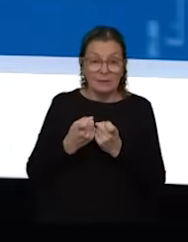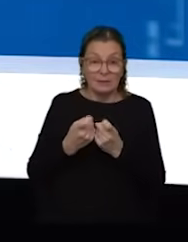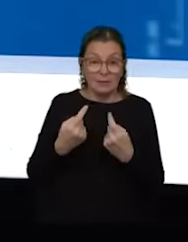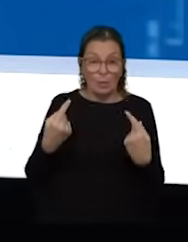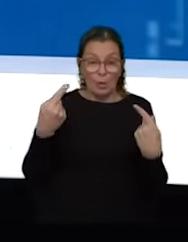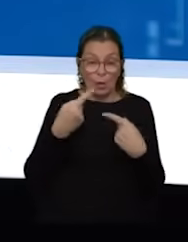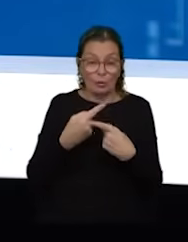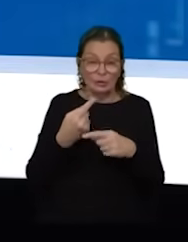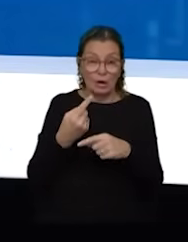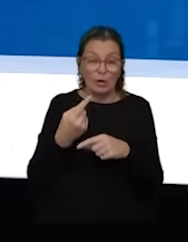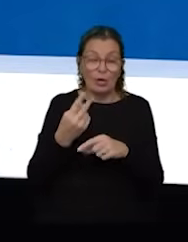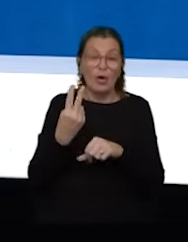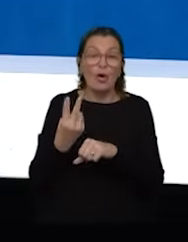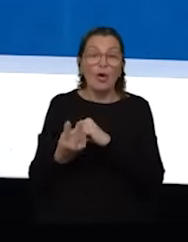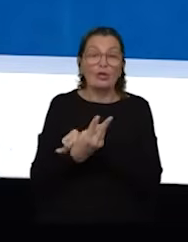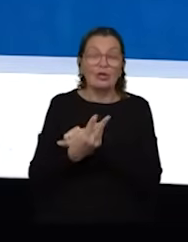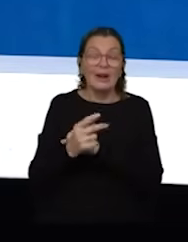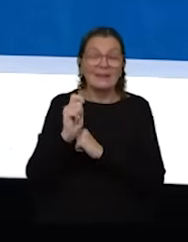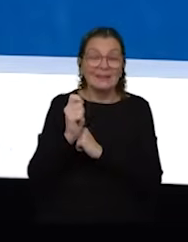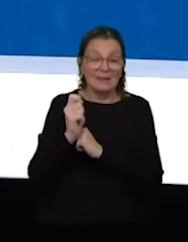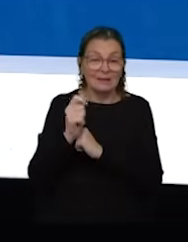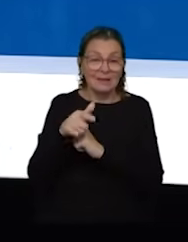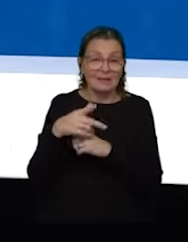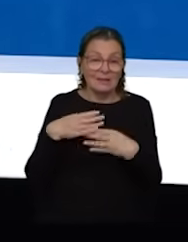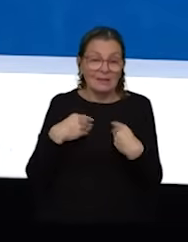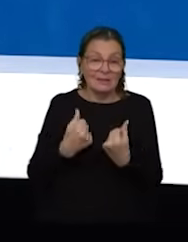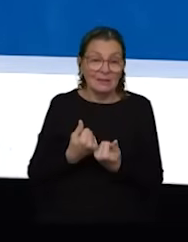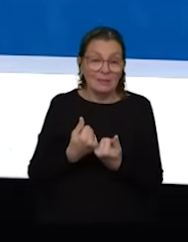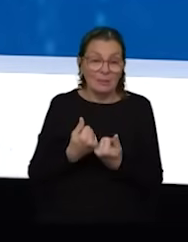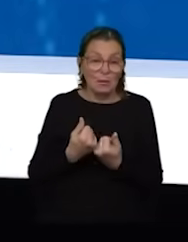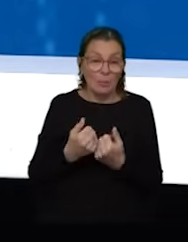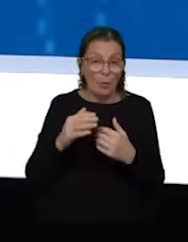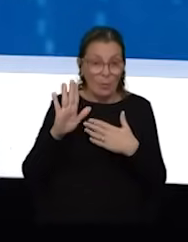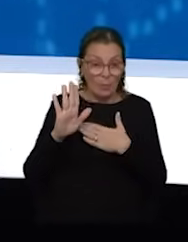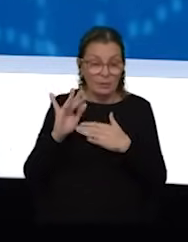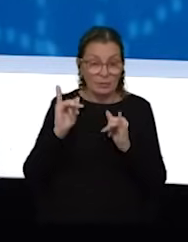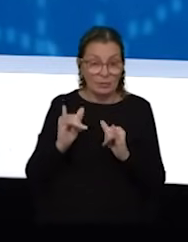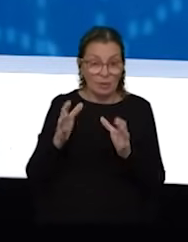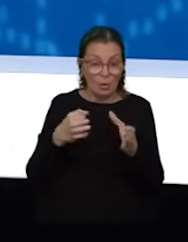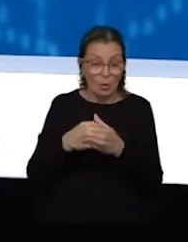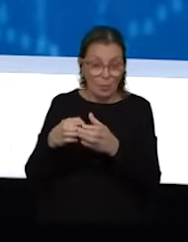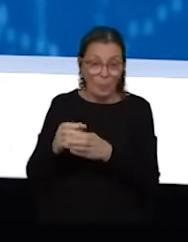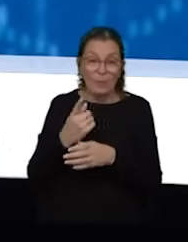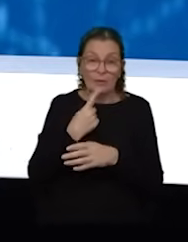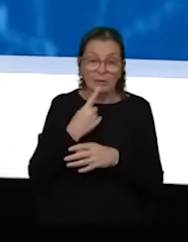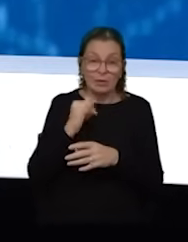contralor que hay que hacer de esto y creo que en ese sentido Hay un gran compromiso por parte de los partidos de poder